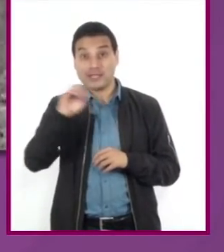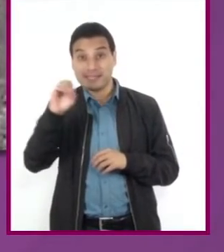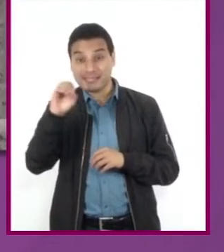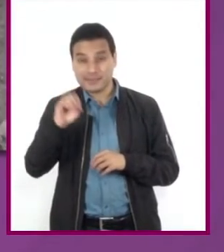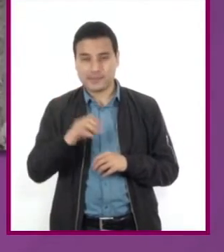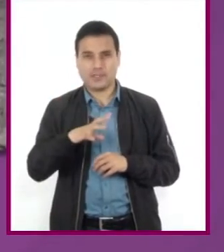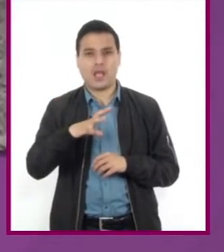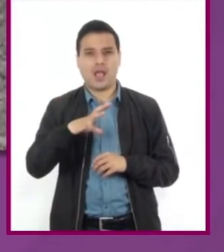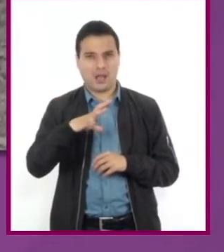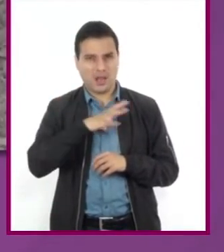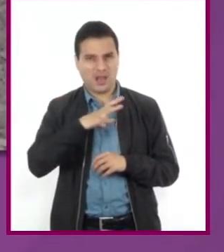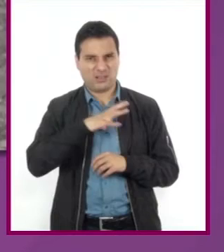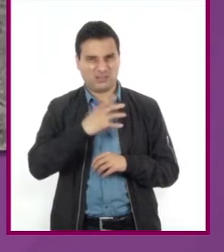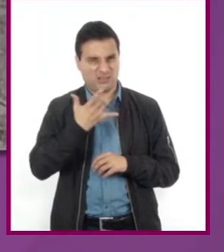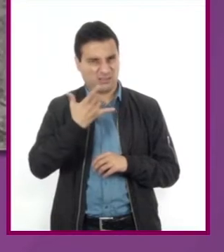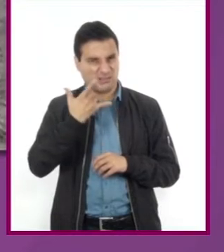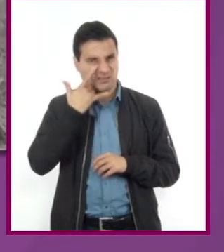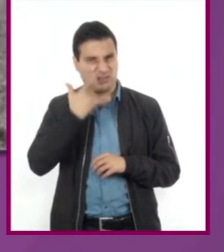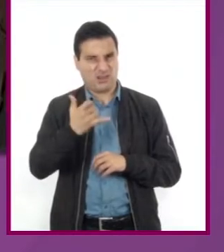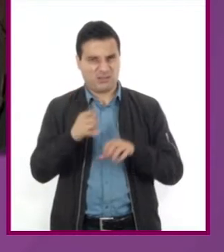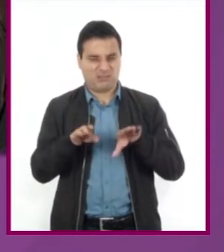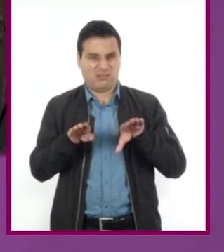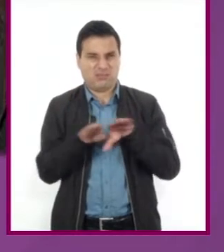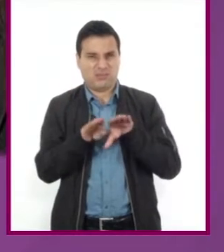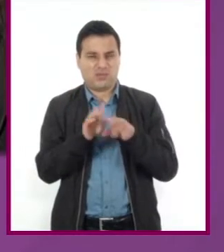se veían varios restos de mamut.